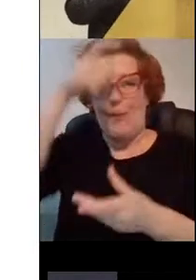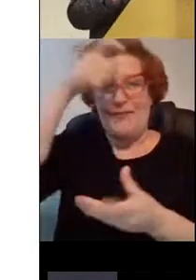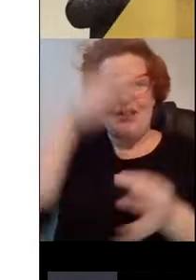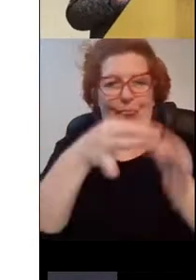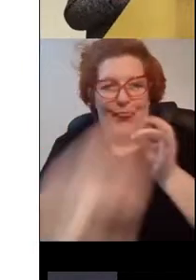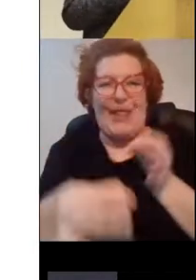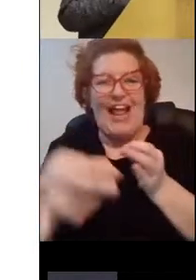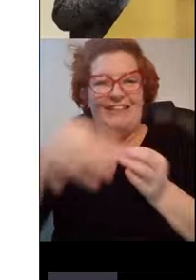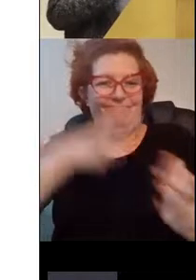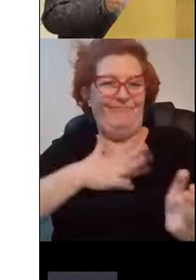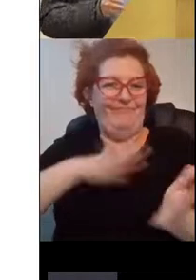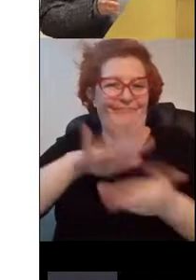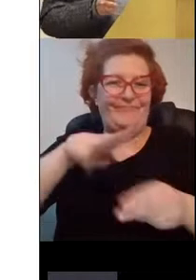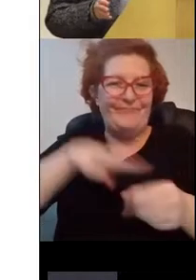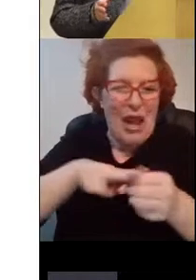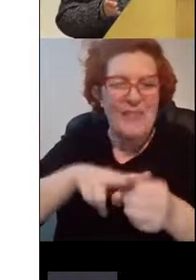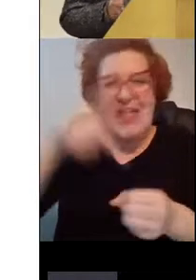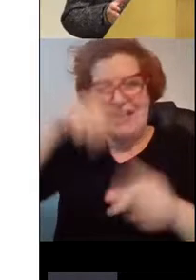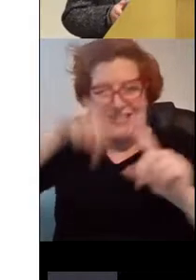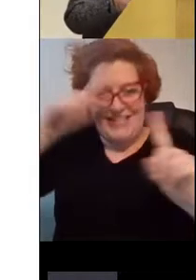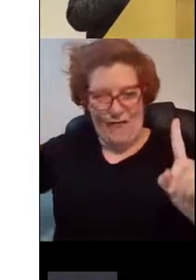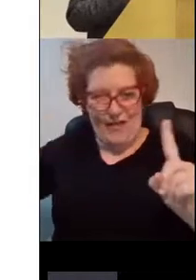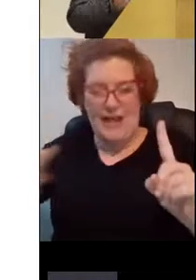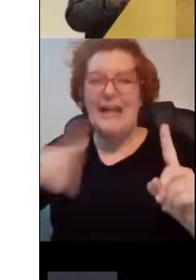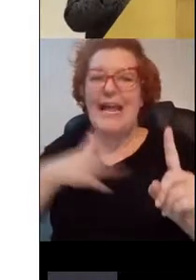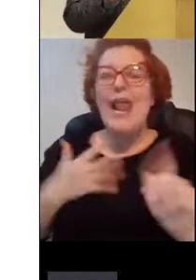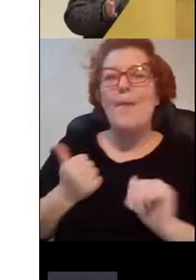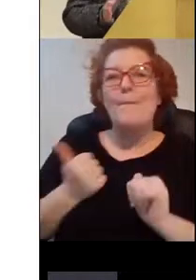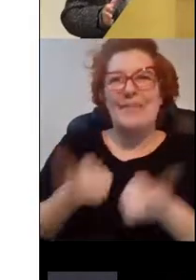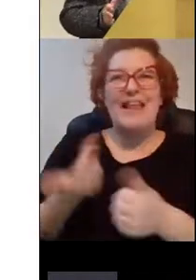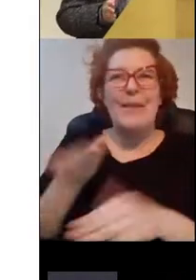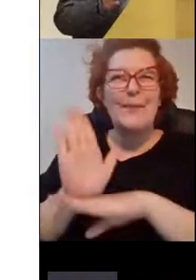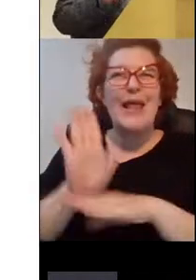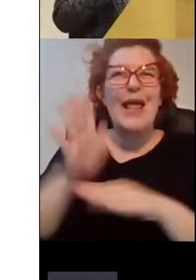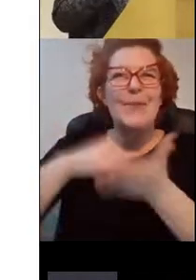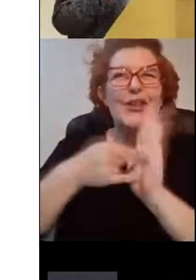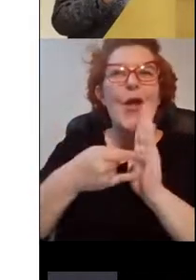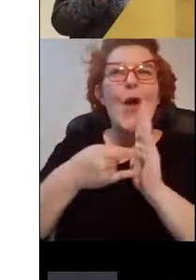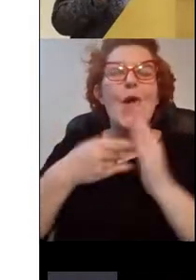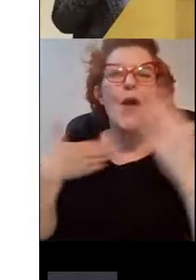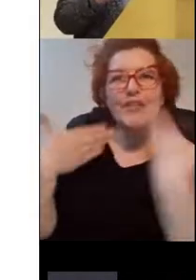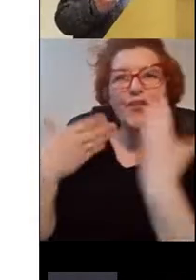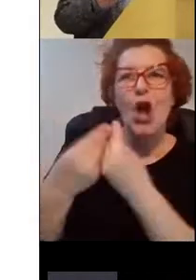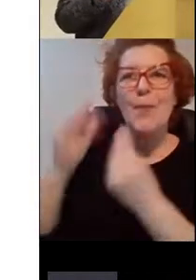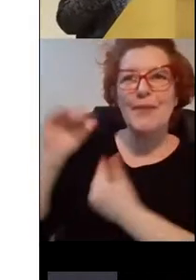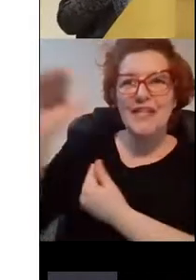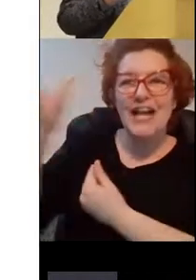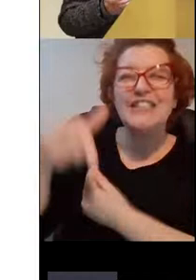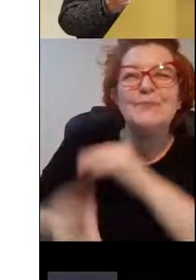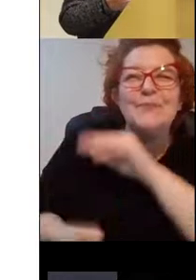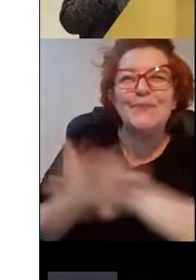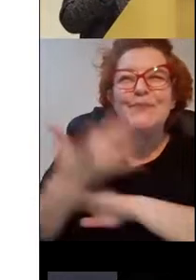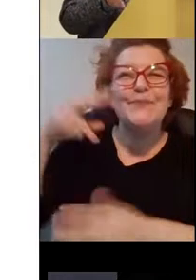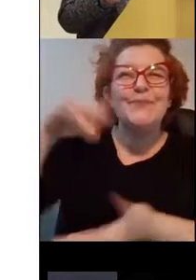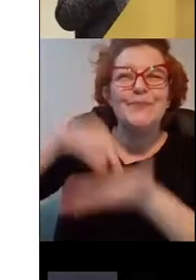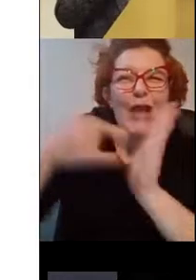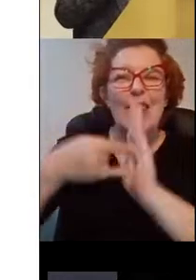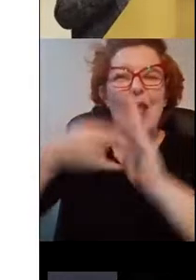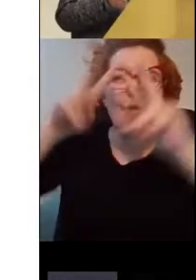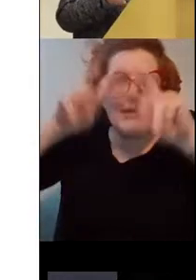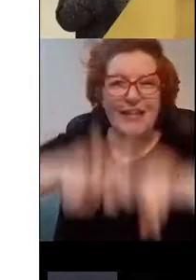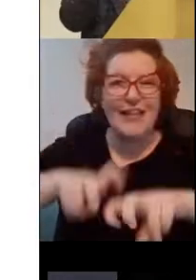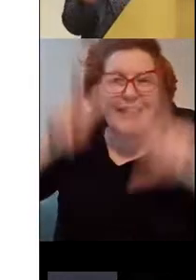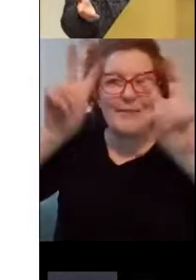Quiero empezar contando un poco qué es Conversaciones con el Paisaje. Conversaciones con el Paisaje es un proyecto de investigación en torno